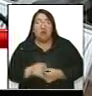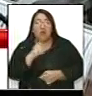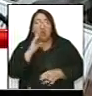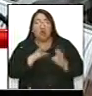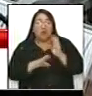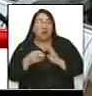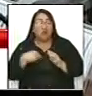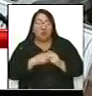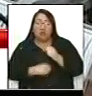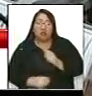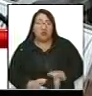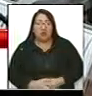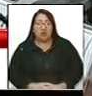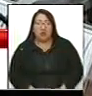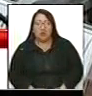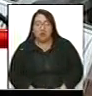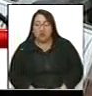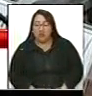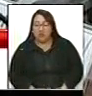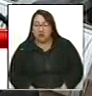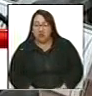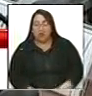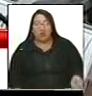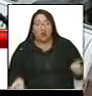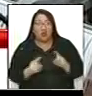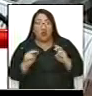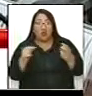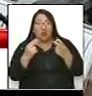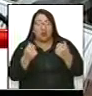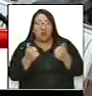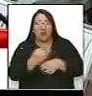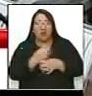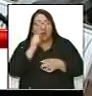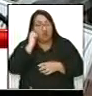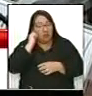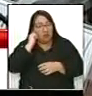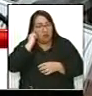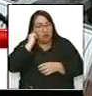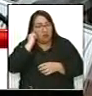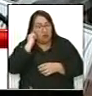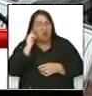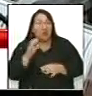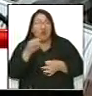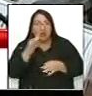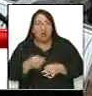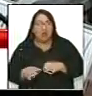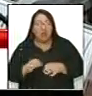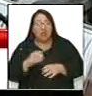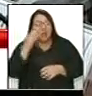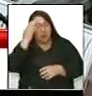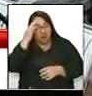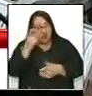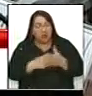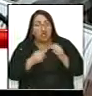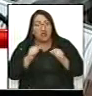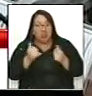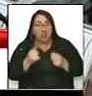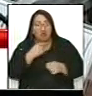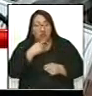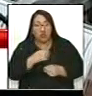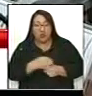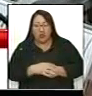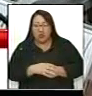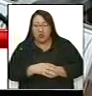de nuestros hijos. Entonces no nos miran con la capacidad de realmente hacer saber de que sí hay mujeres